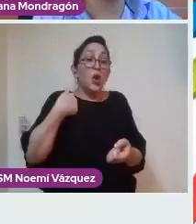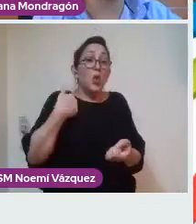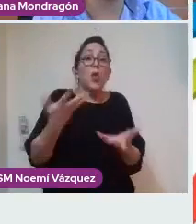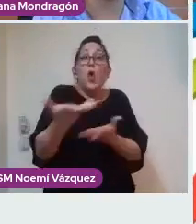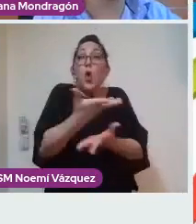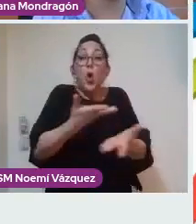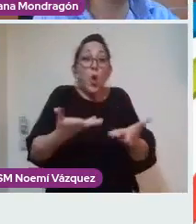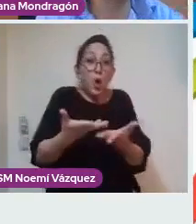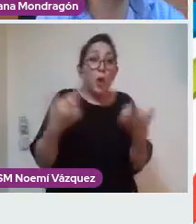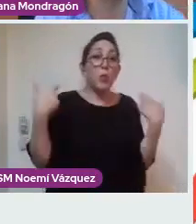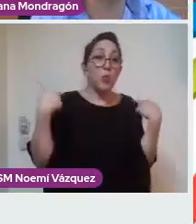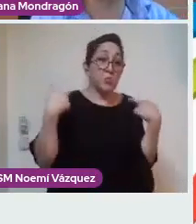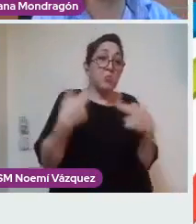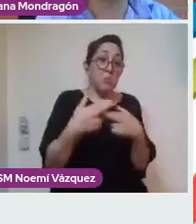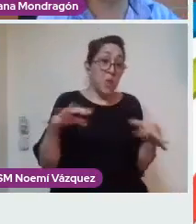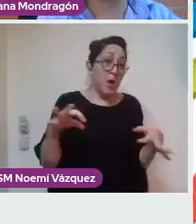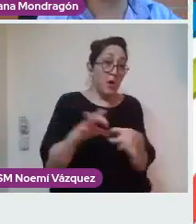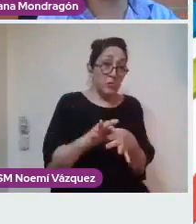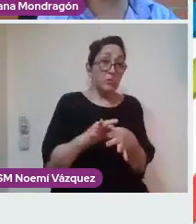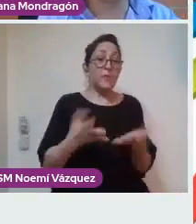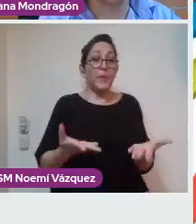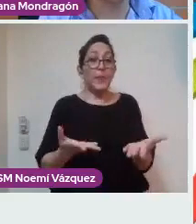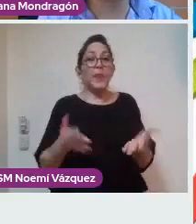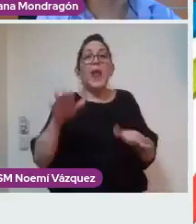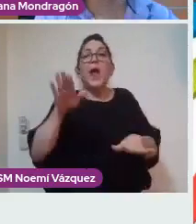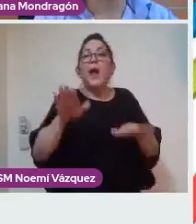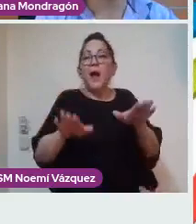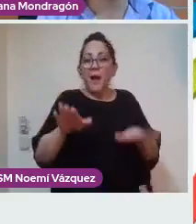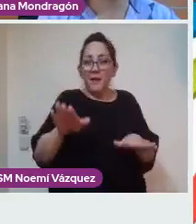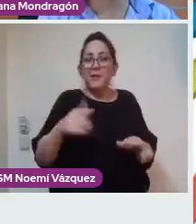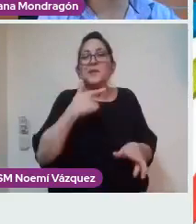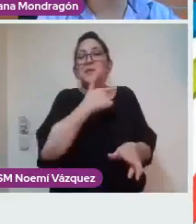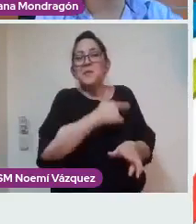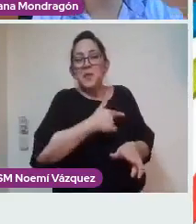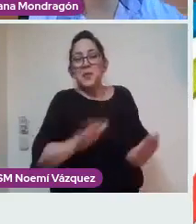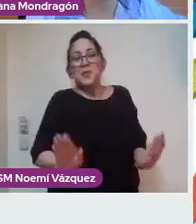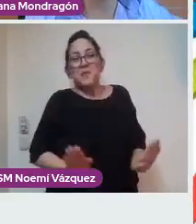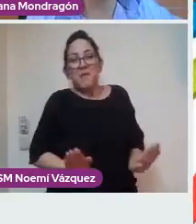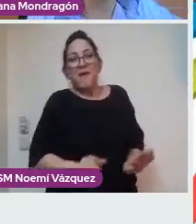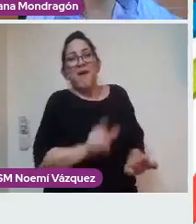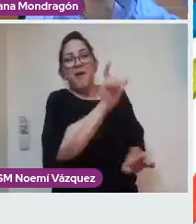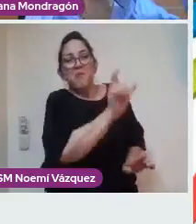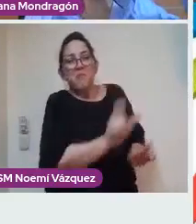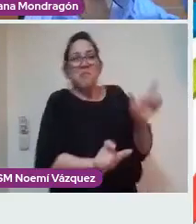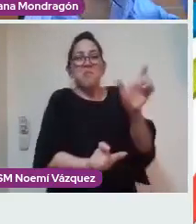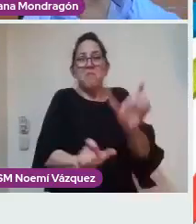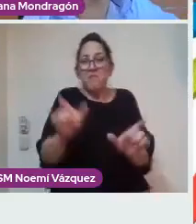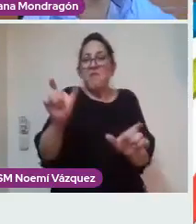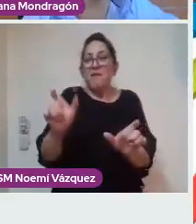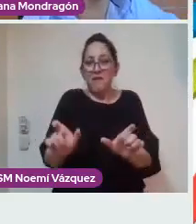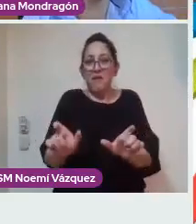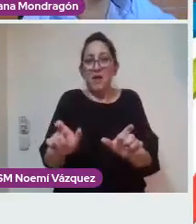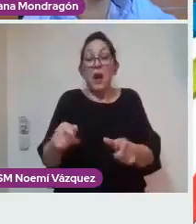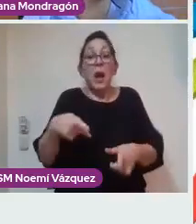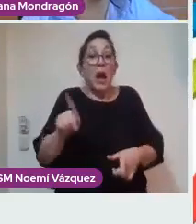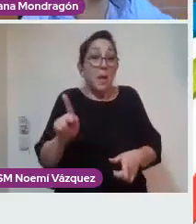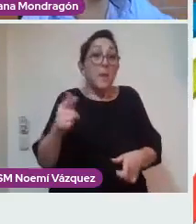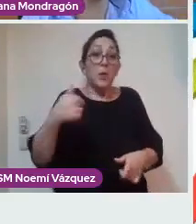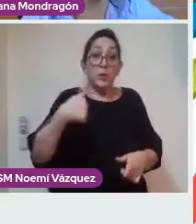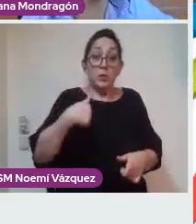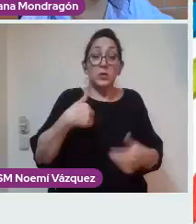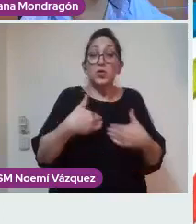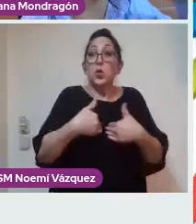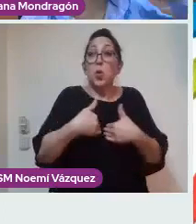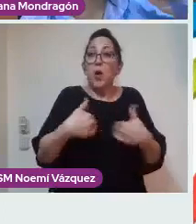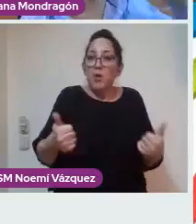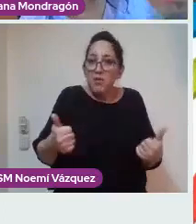Obviamente todos tenemos más simpatía por algunas personas que otras. Sin embargo, sabiendo esto y teniendo bien presente y bien consciente